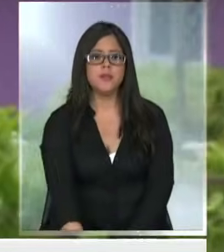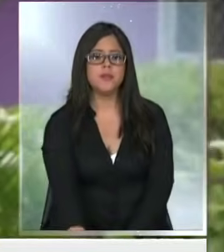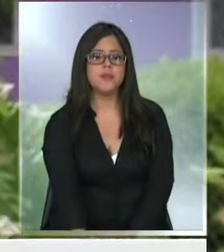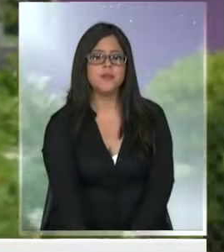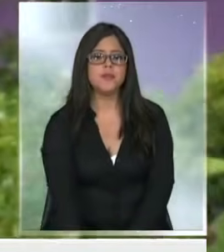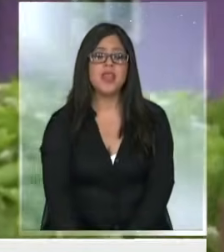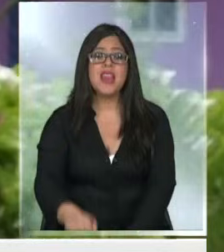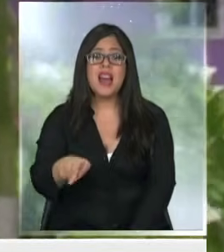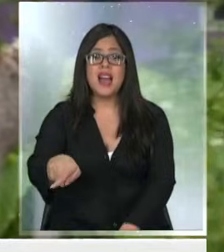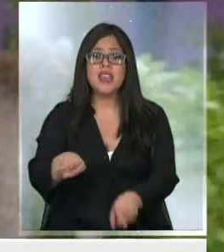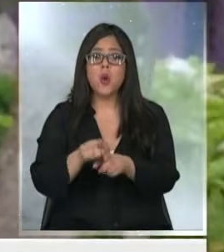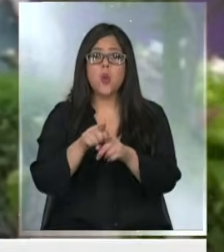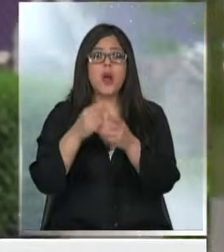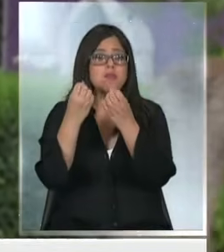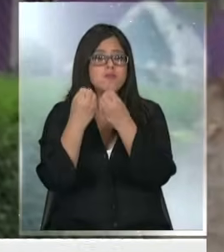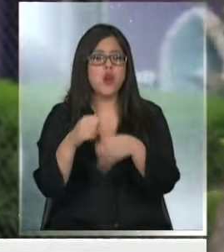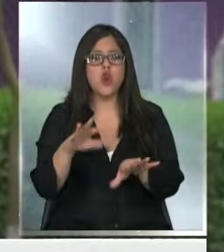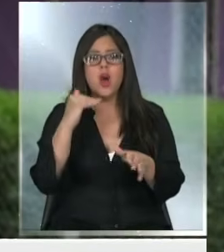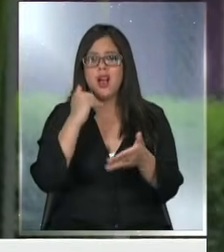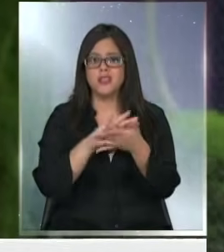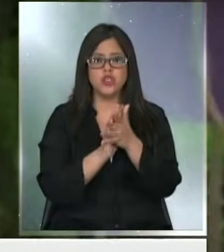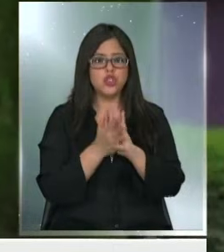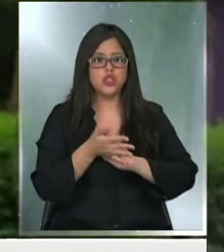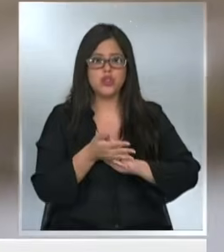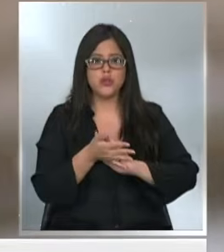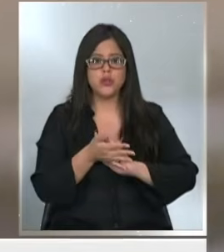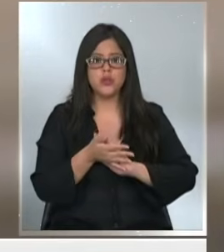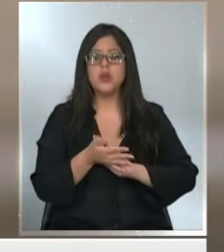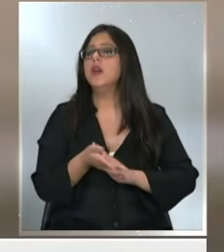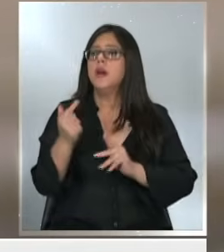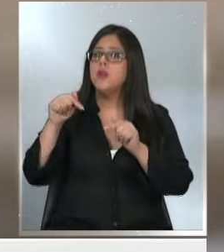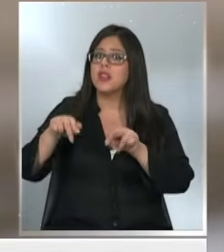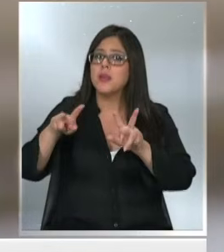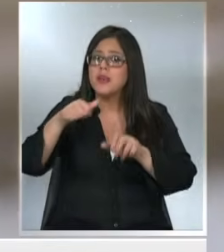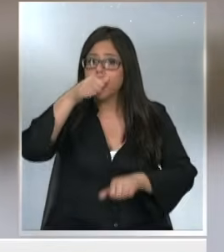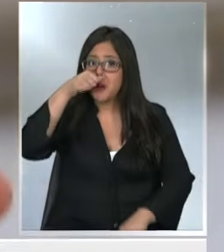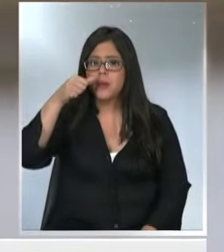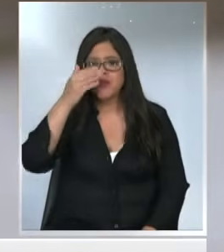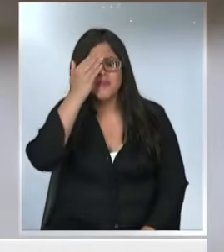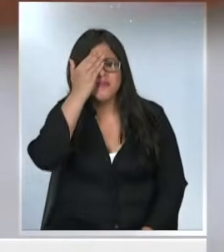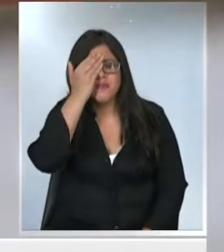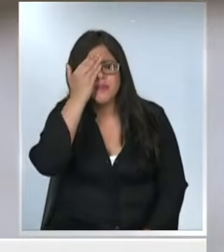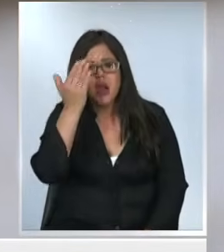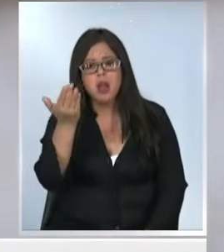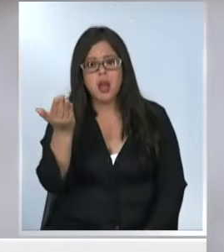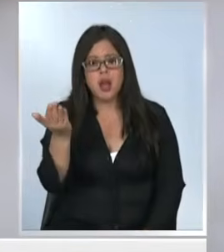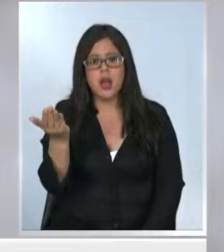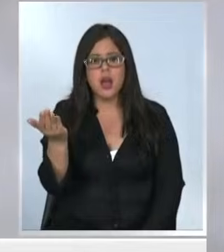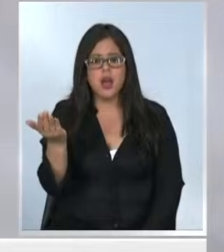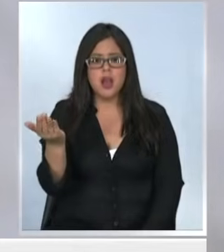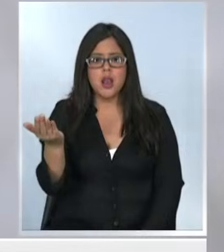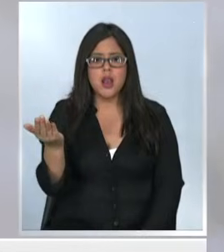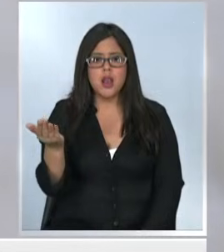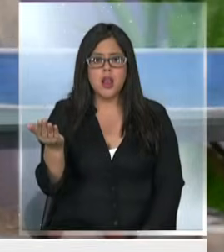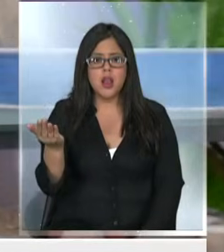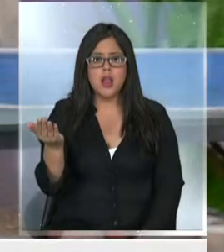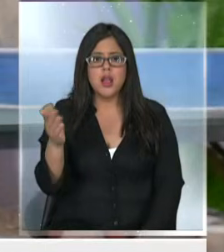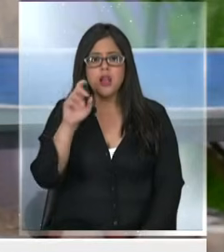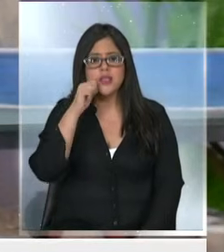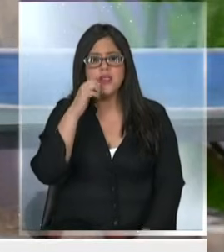Consumo que lo llevó a perder prácticamente todo. Pero esta adicción es la más fome. La más fome que te lleva a perderlo todo y